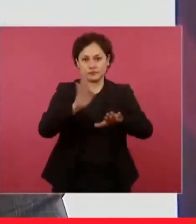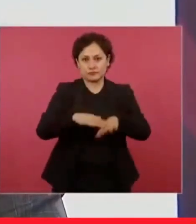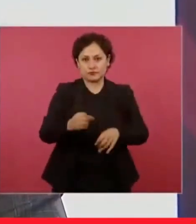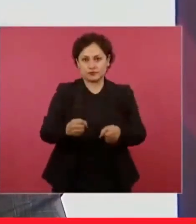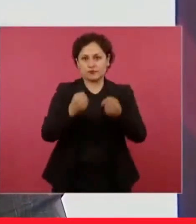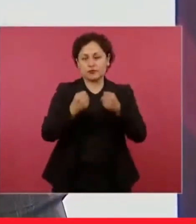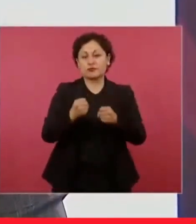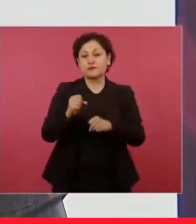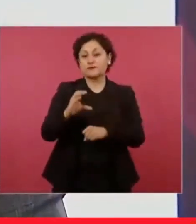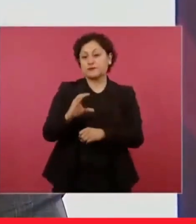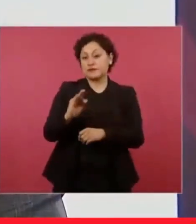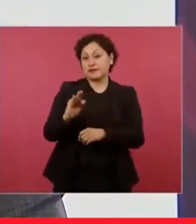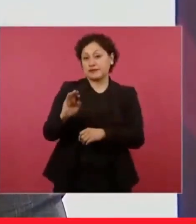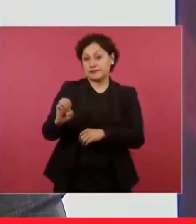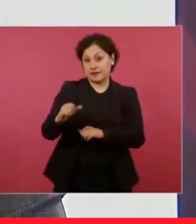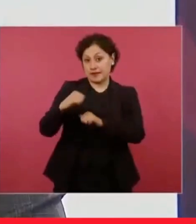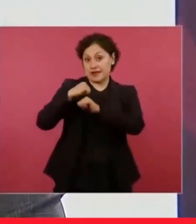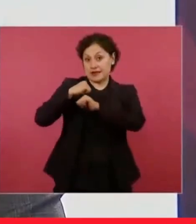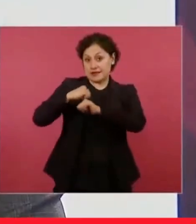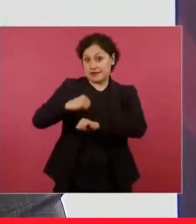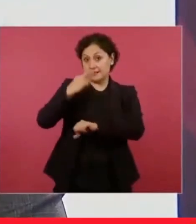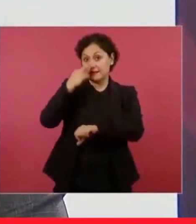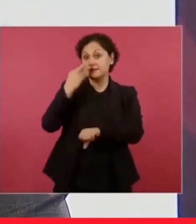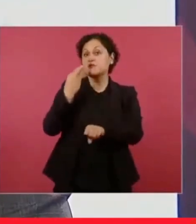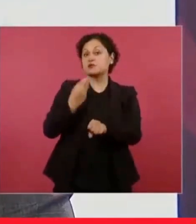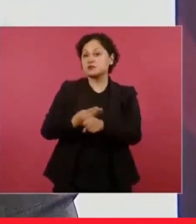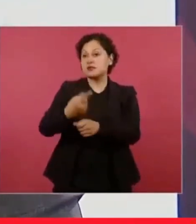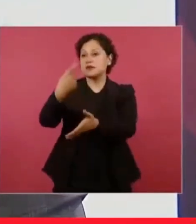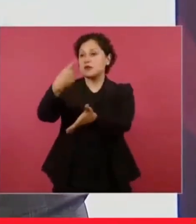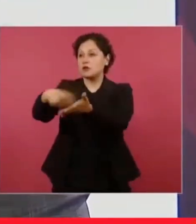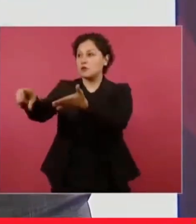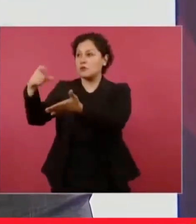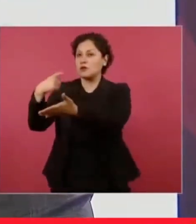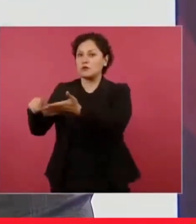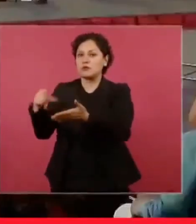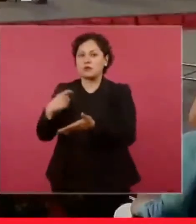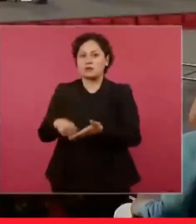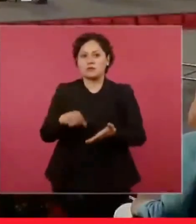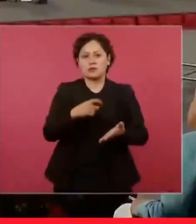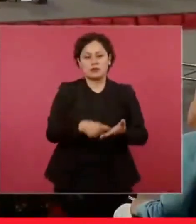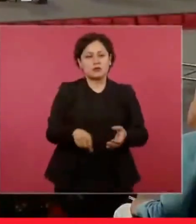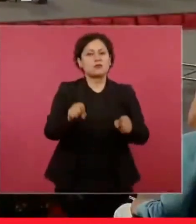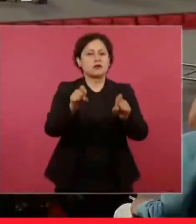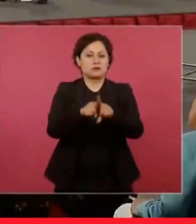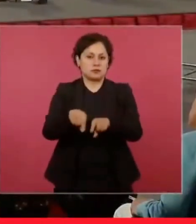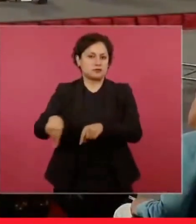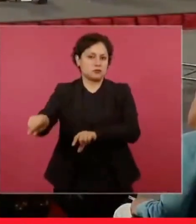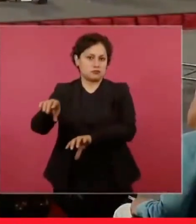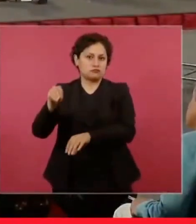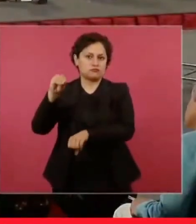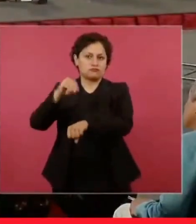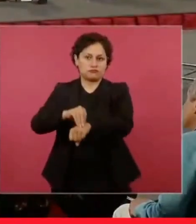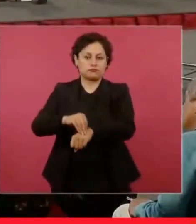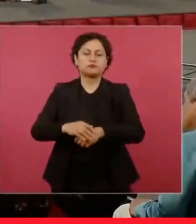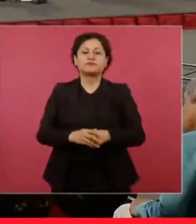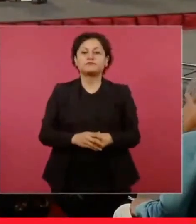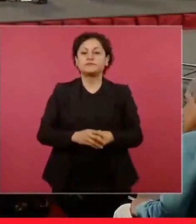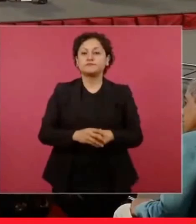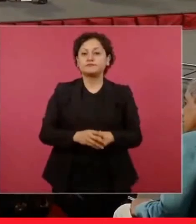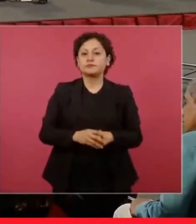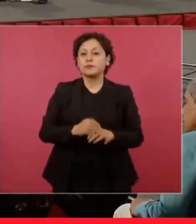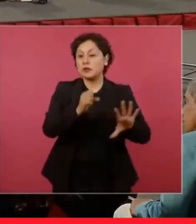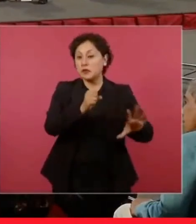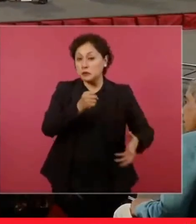siendo responsable de esas inversiones a través de la línea de transmisión. Va a tener una inversión